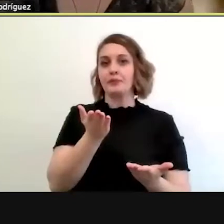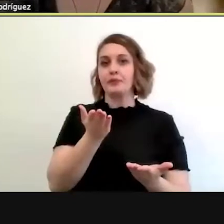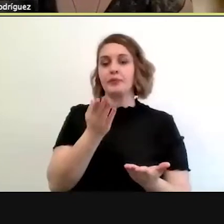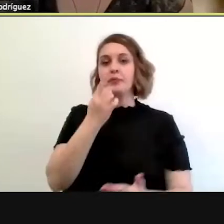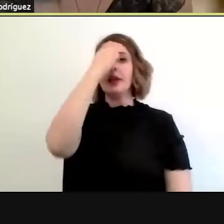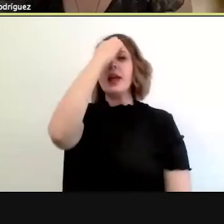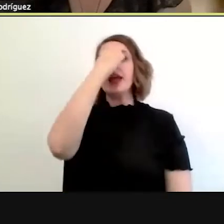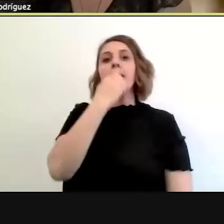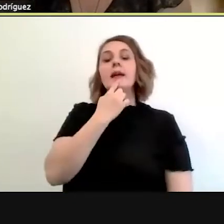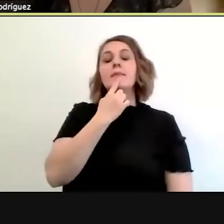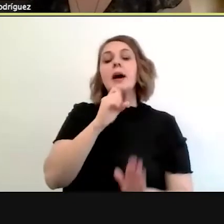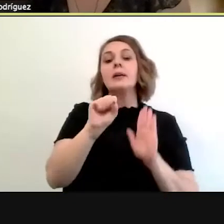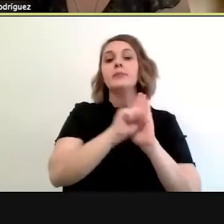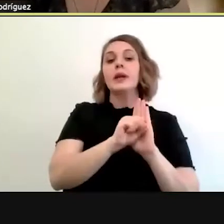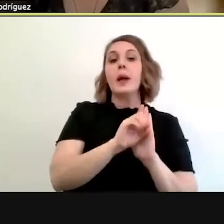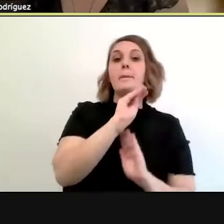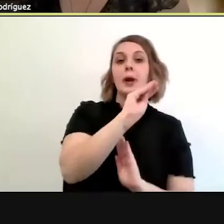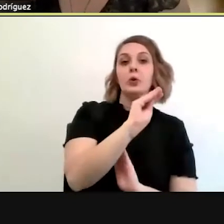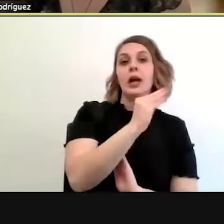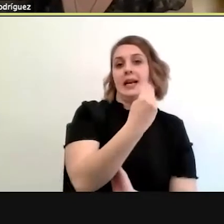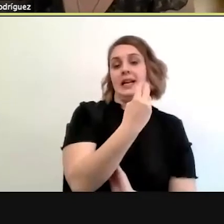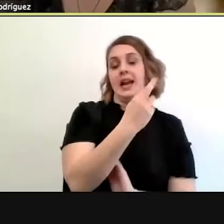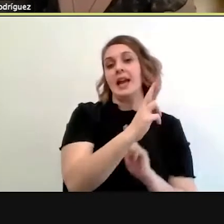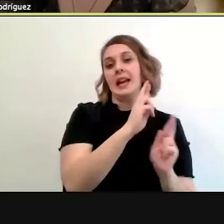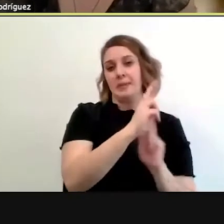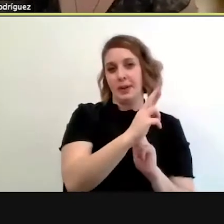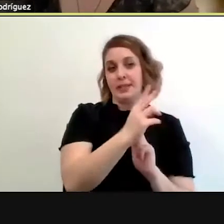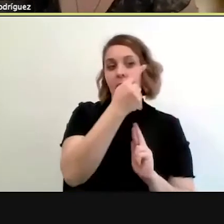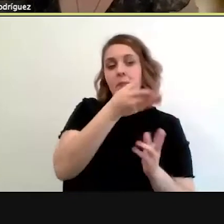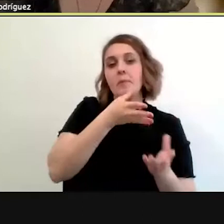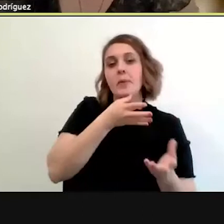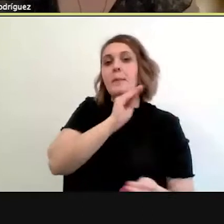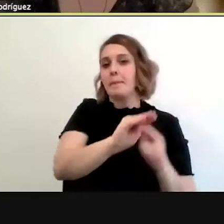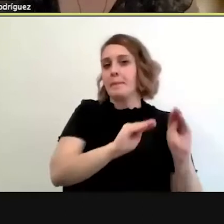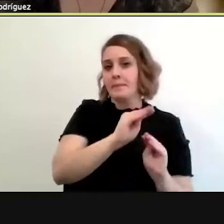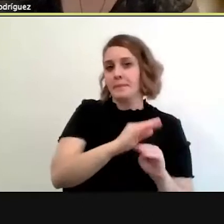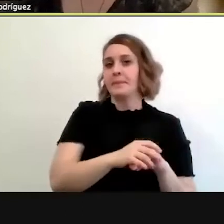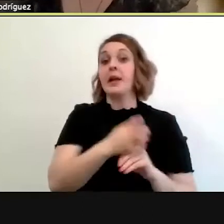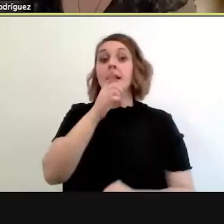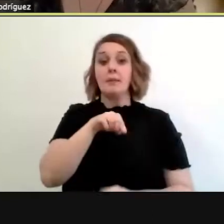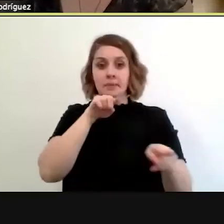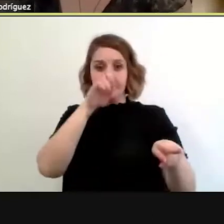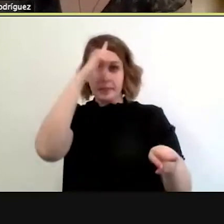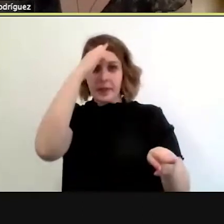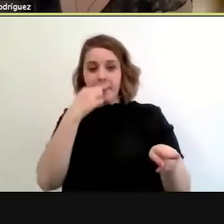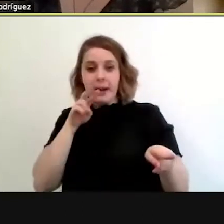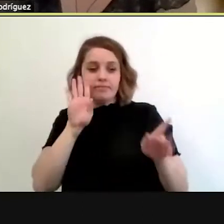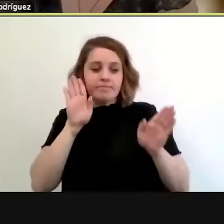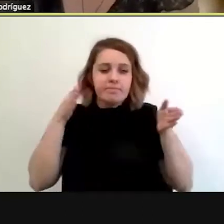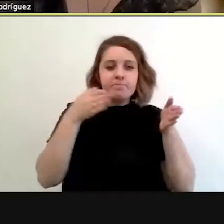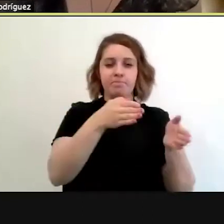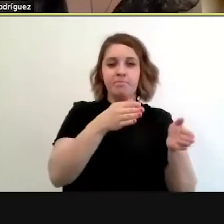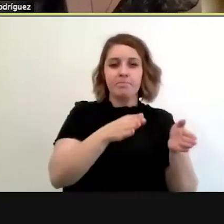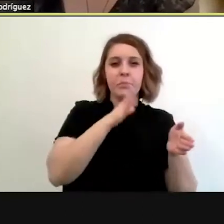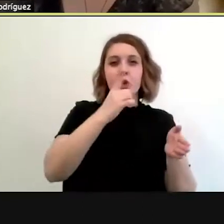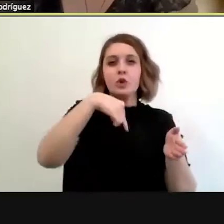preguntas y respuestas. También os digo que estéis atentos a este icono porque vamos a ir creando